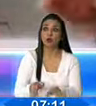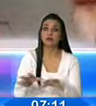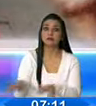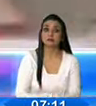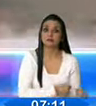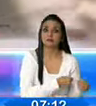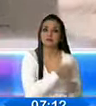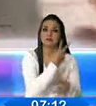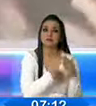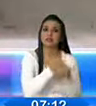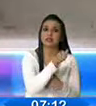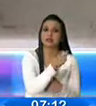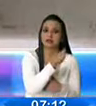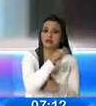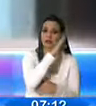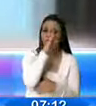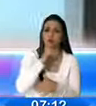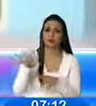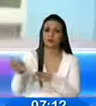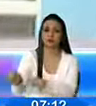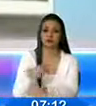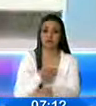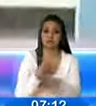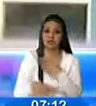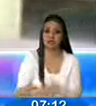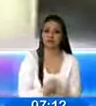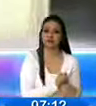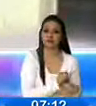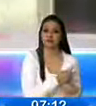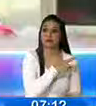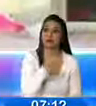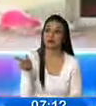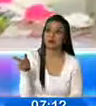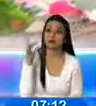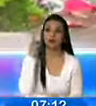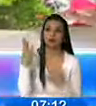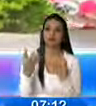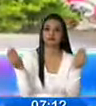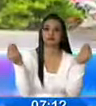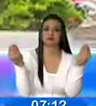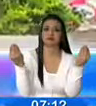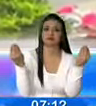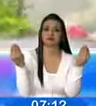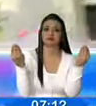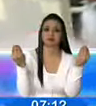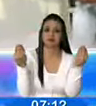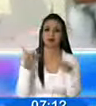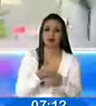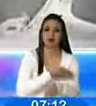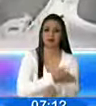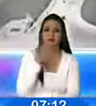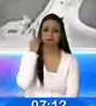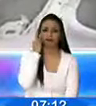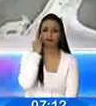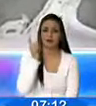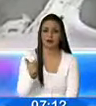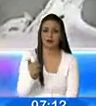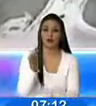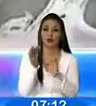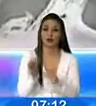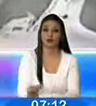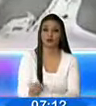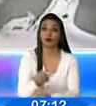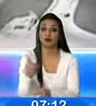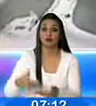no pensé nada en cogerla y acogía la verdad lo que volteé se apareció la mujer y ya fue a arrancarla la mujer que estaba con